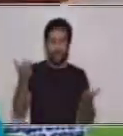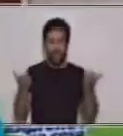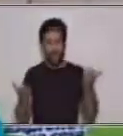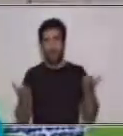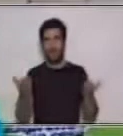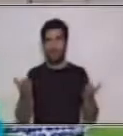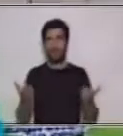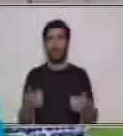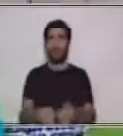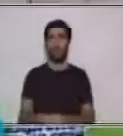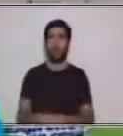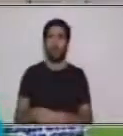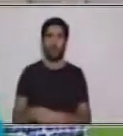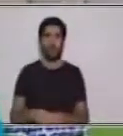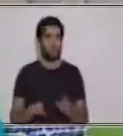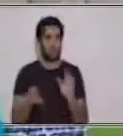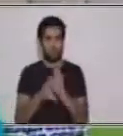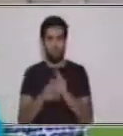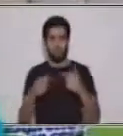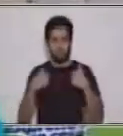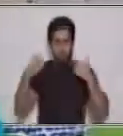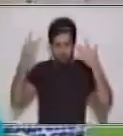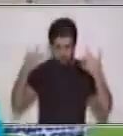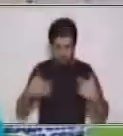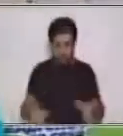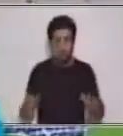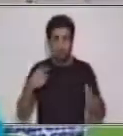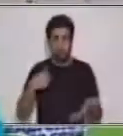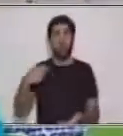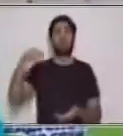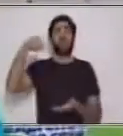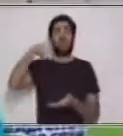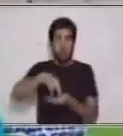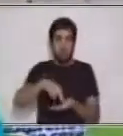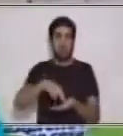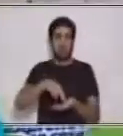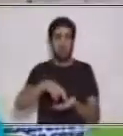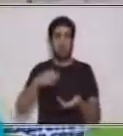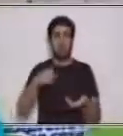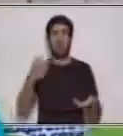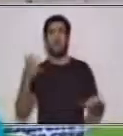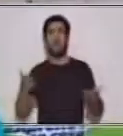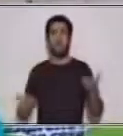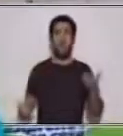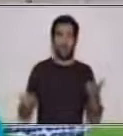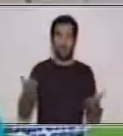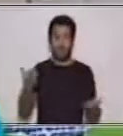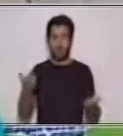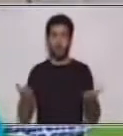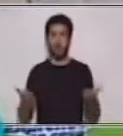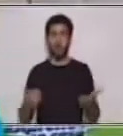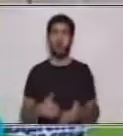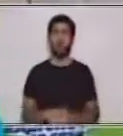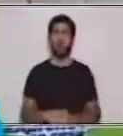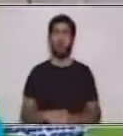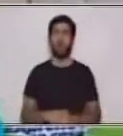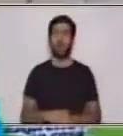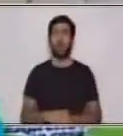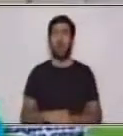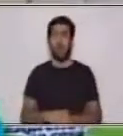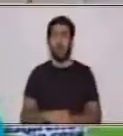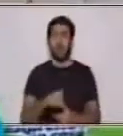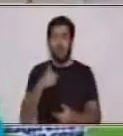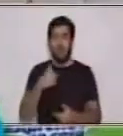llego sin nada y me peso, me ubico en la balanza, me va a dar